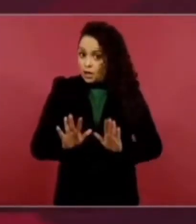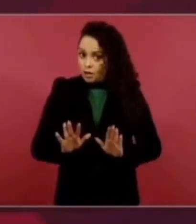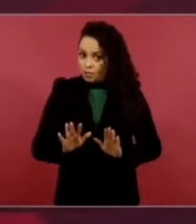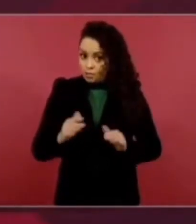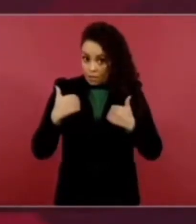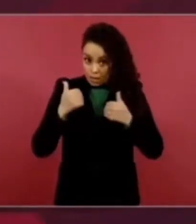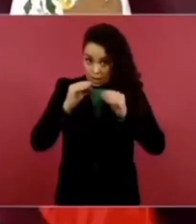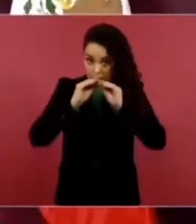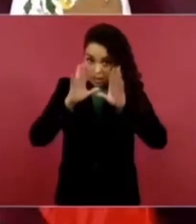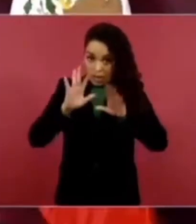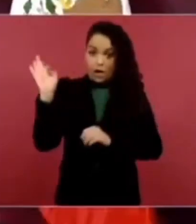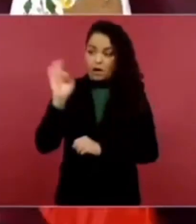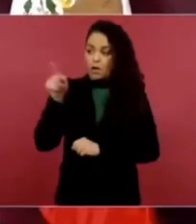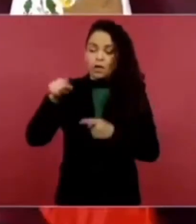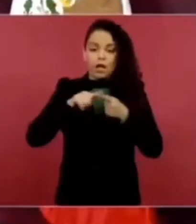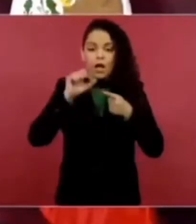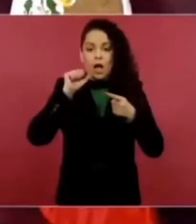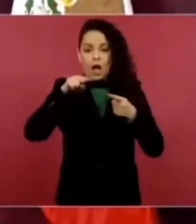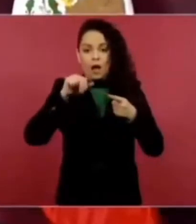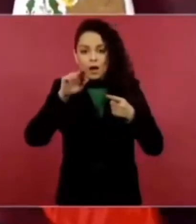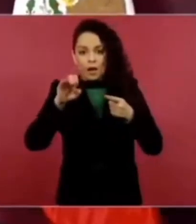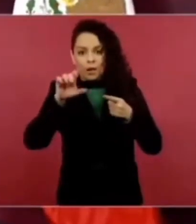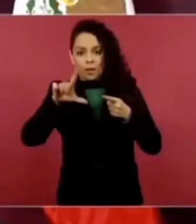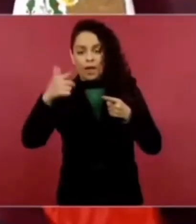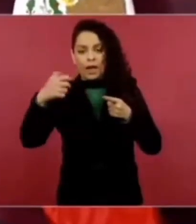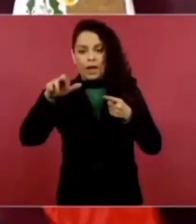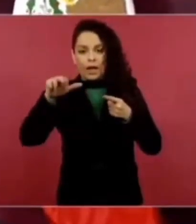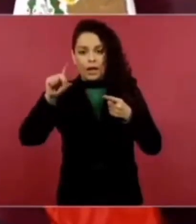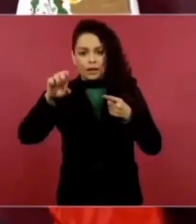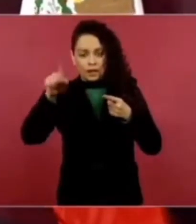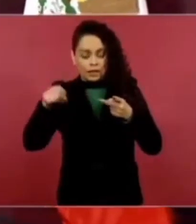Carmen Aristegui, ¿sí?